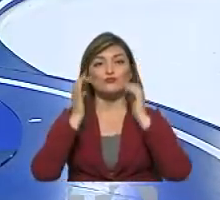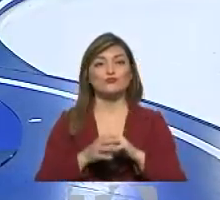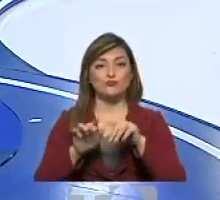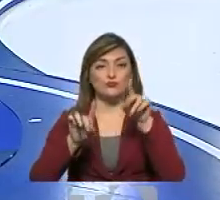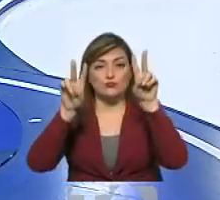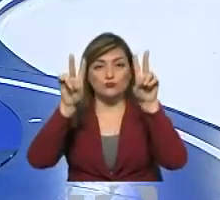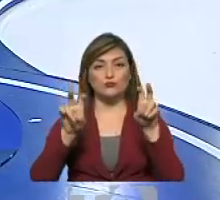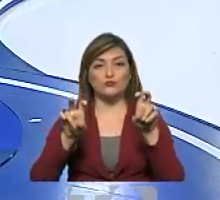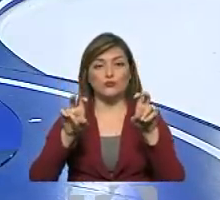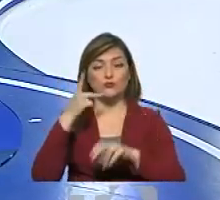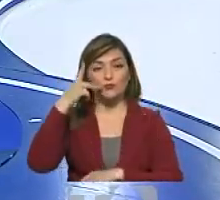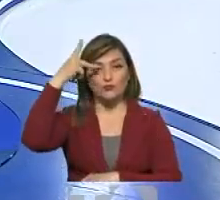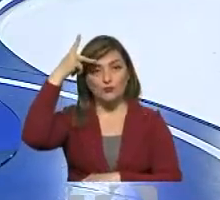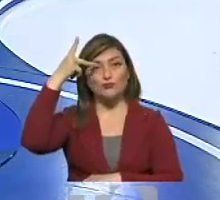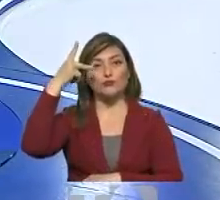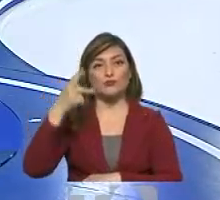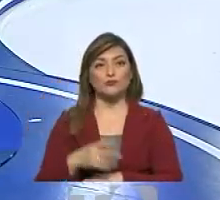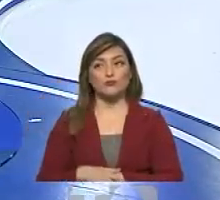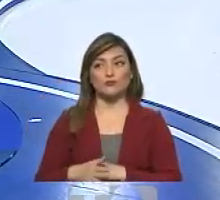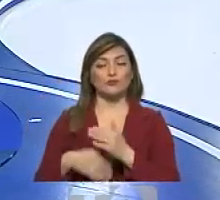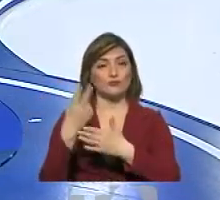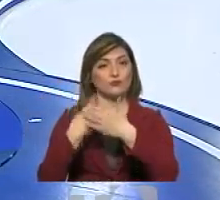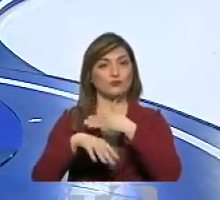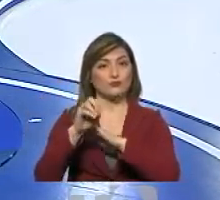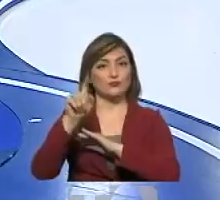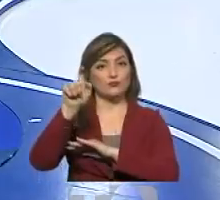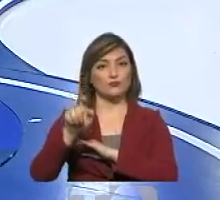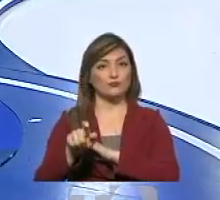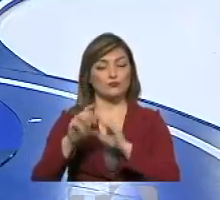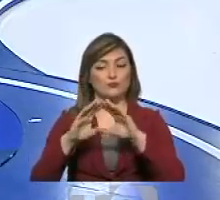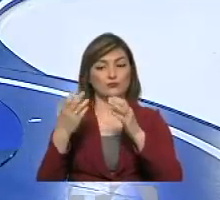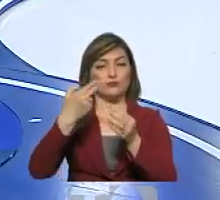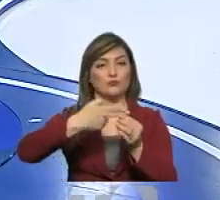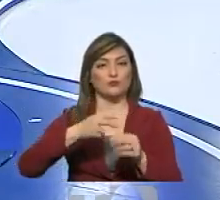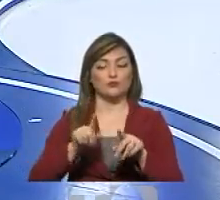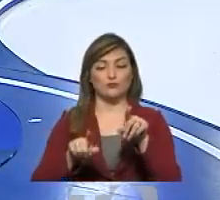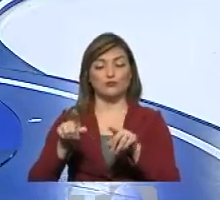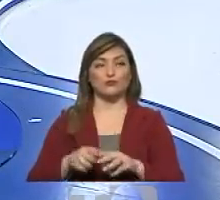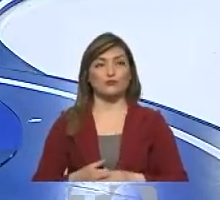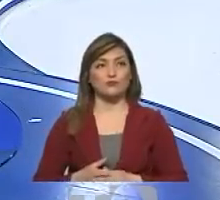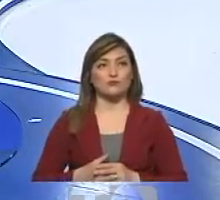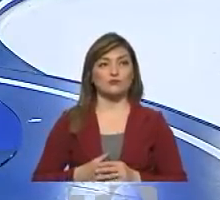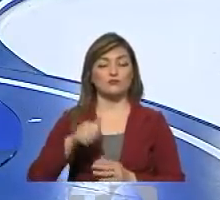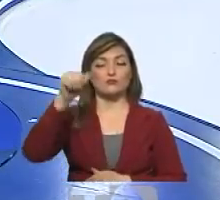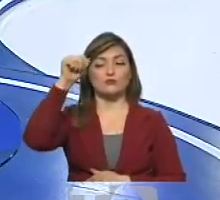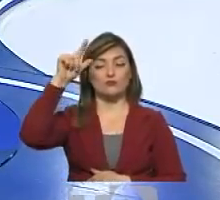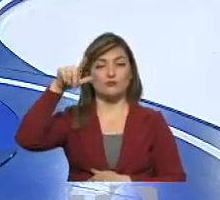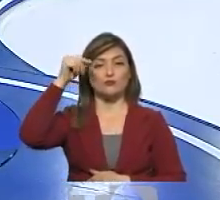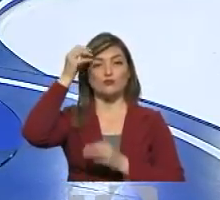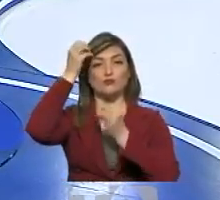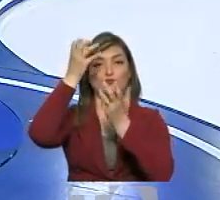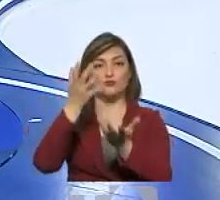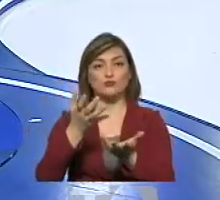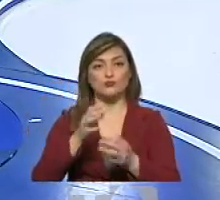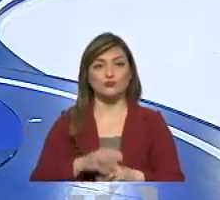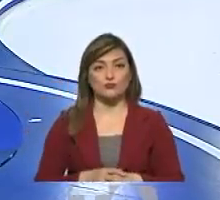algunos temas porque hay padres que creen que ya todos sus hijos tienen que volver a las clases. Sí, ayer el gobierno anunció que